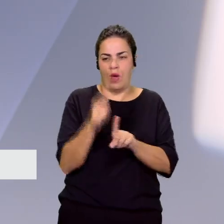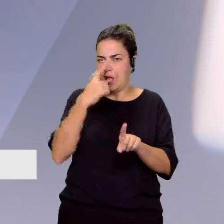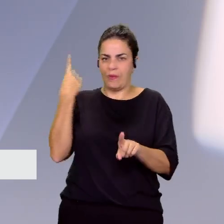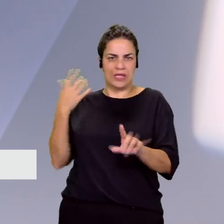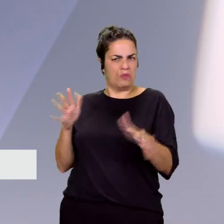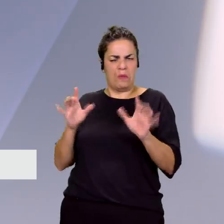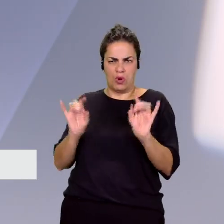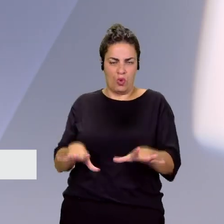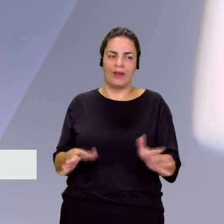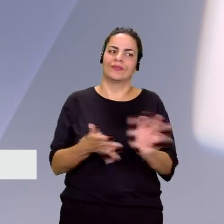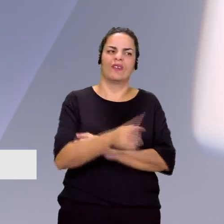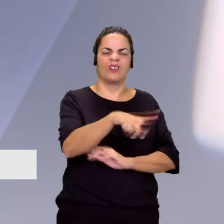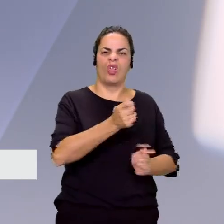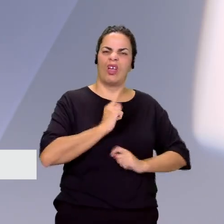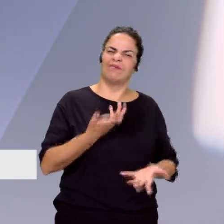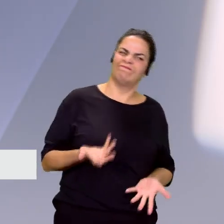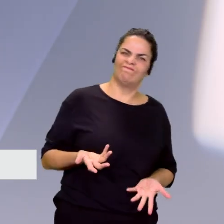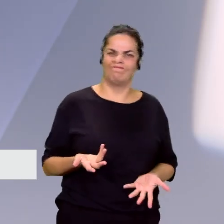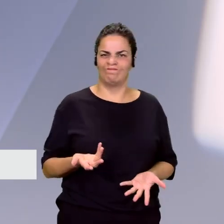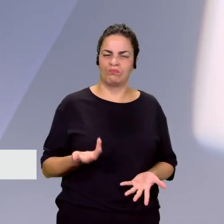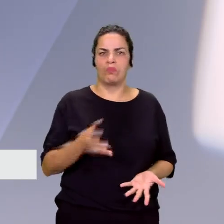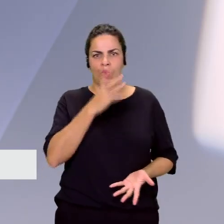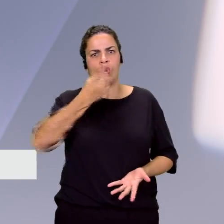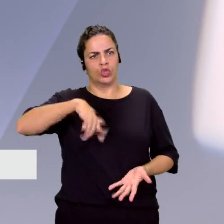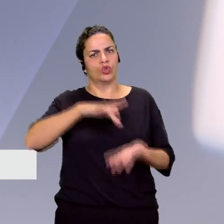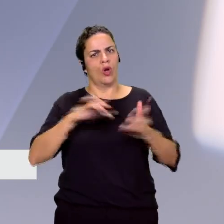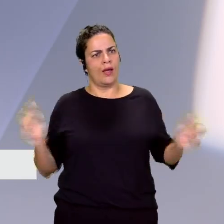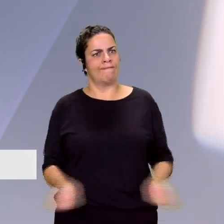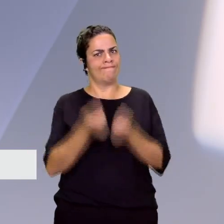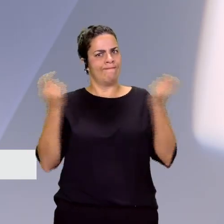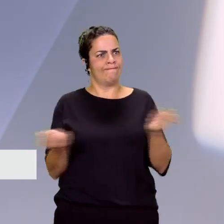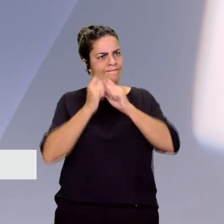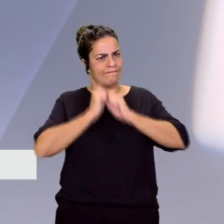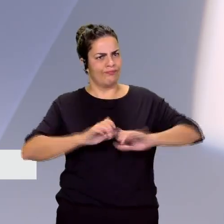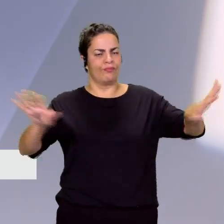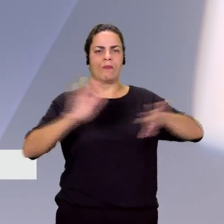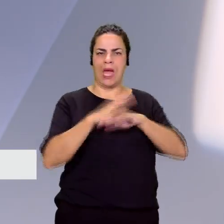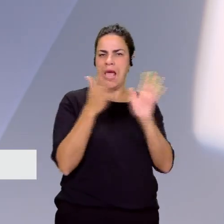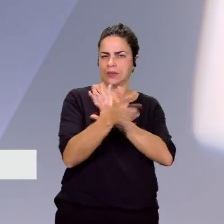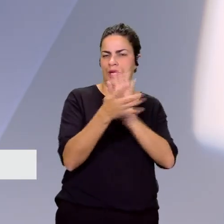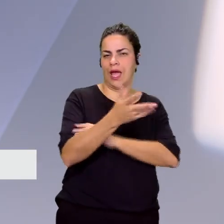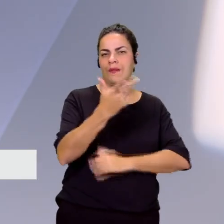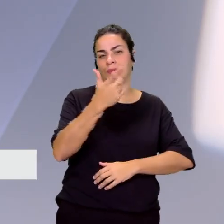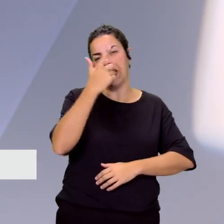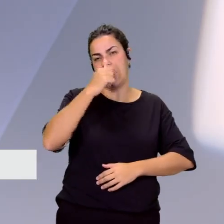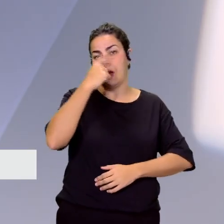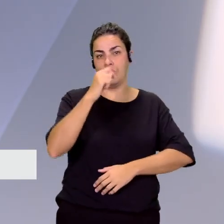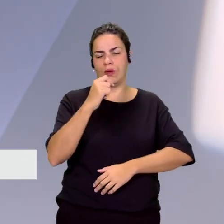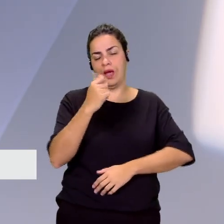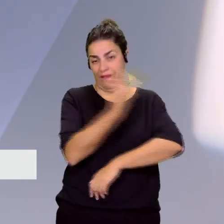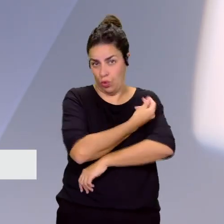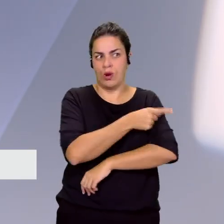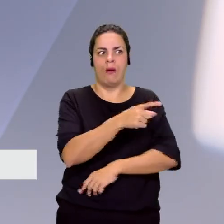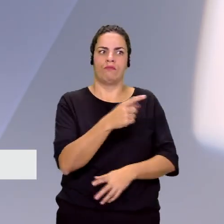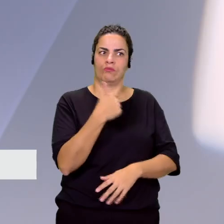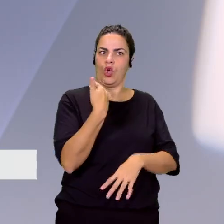nos produce una cierta insatisfacción porque hemos hecho una campaña publicitaria para hablar de las bondades de la vacuna de la gripe y es verdad que